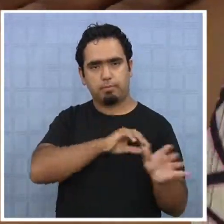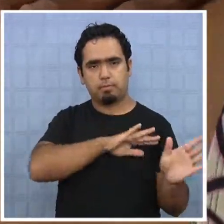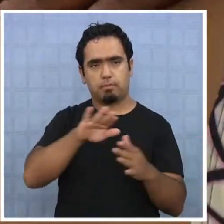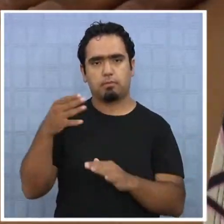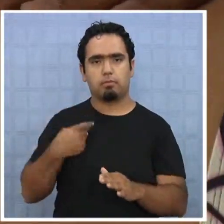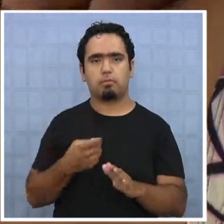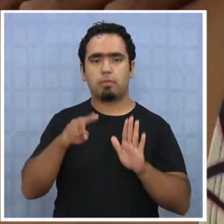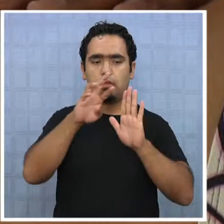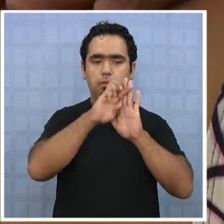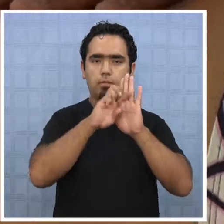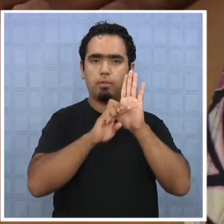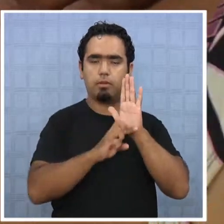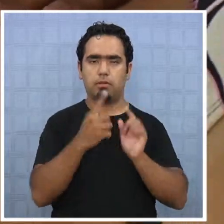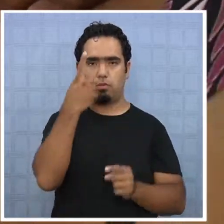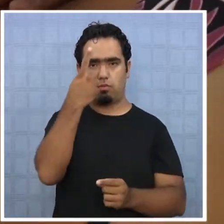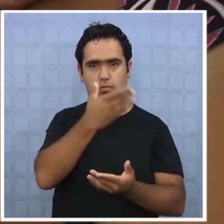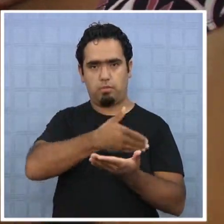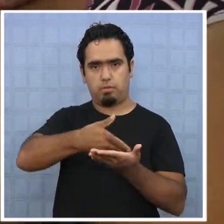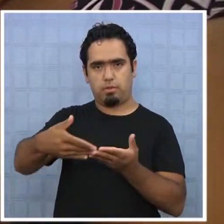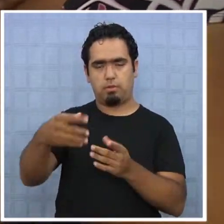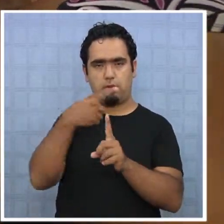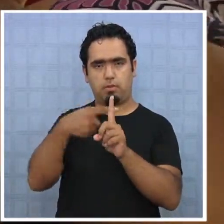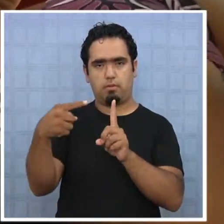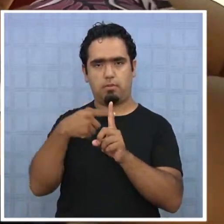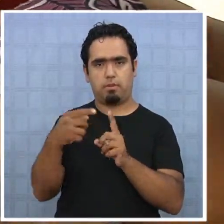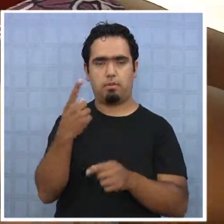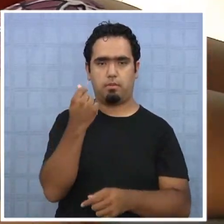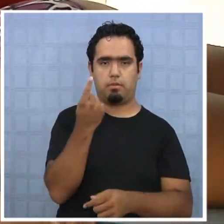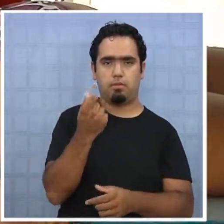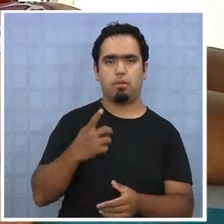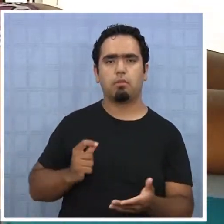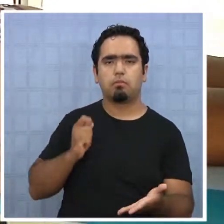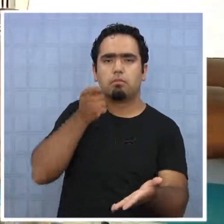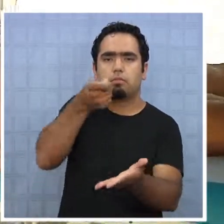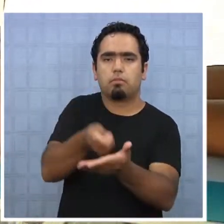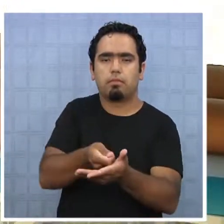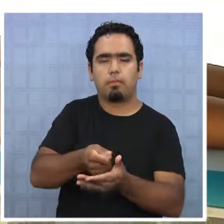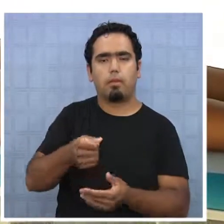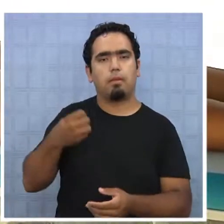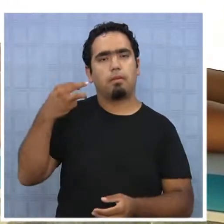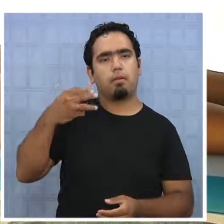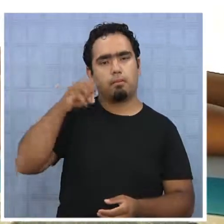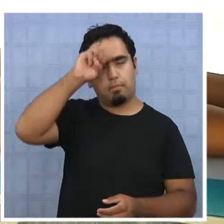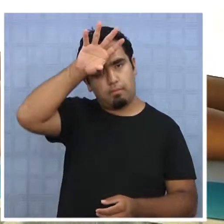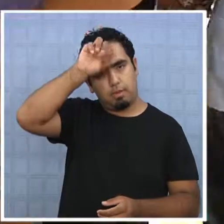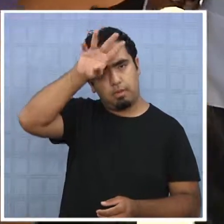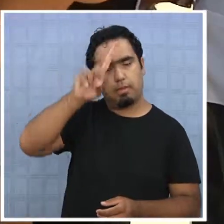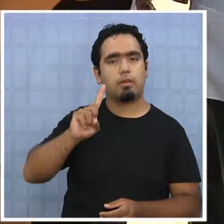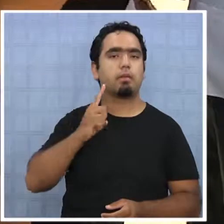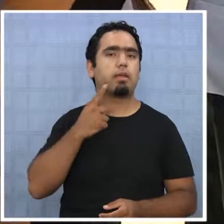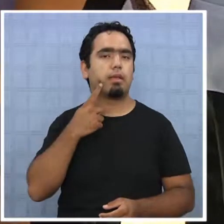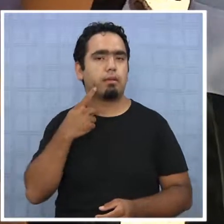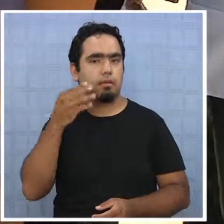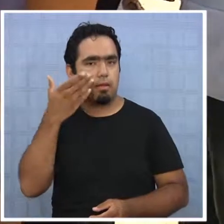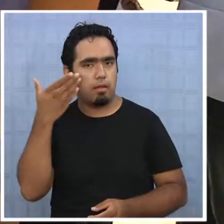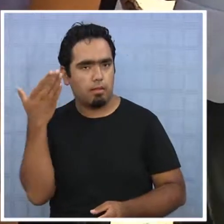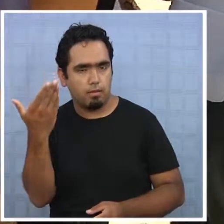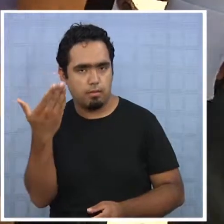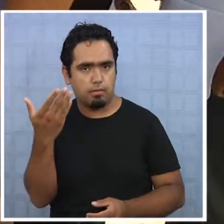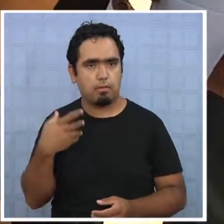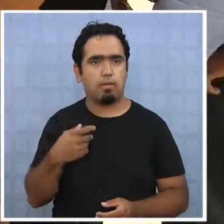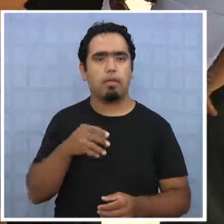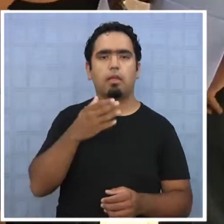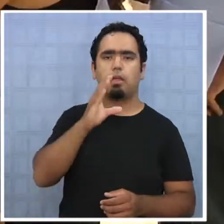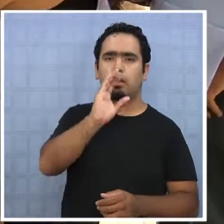El proyecto tuvo un costo de 1,5 millones de pesos, los que fueron aportados por la minera Tec Quebrada Blanca, y